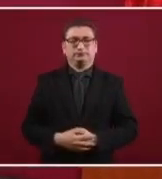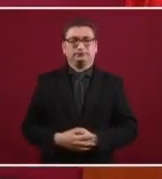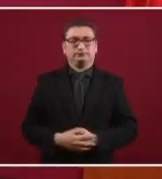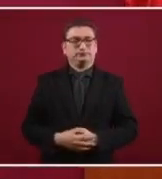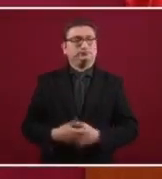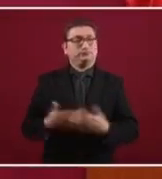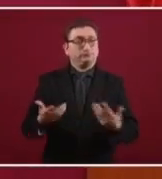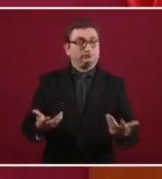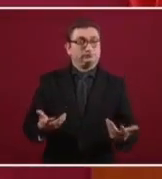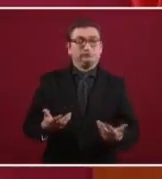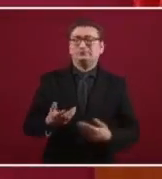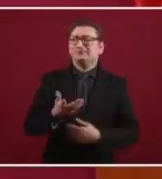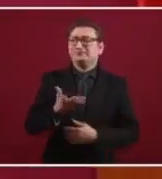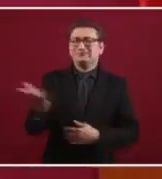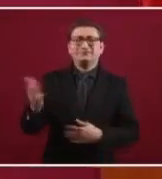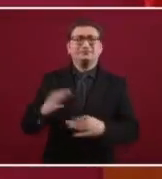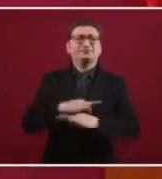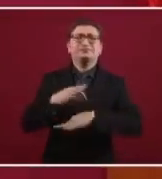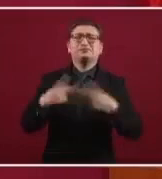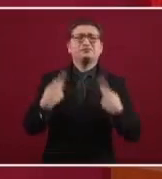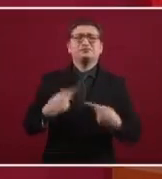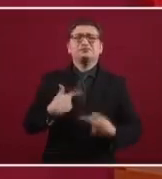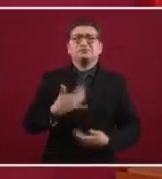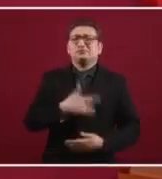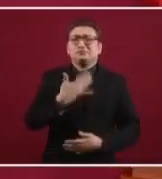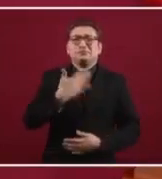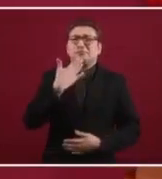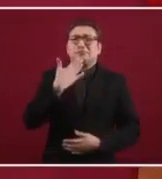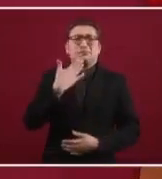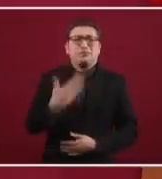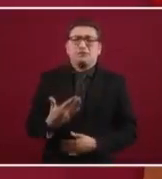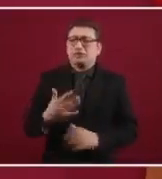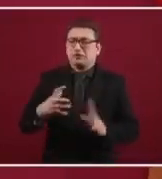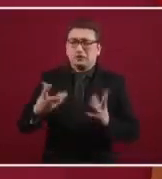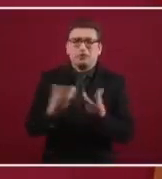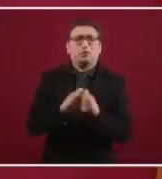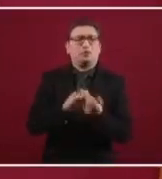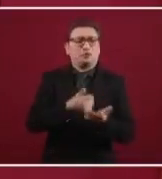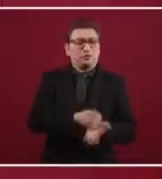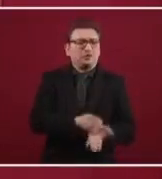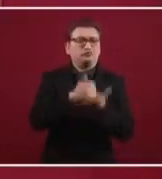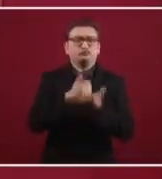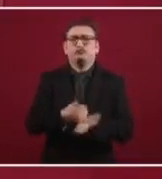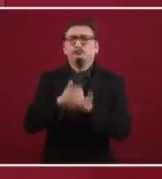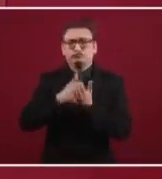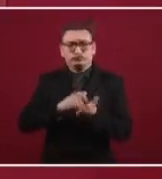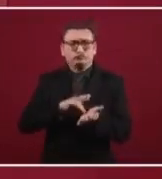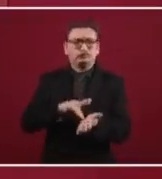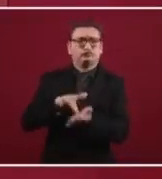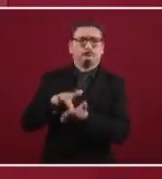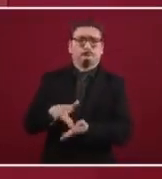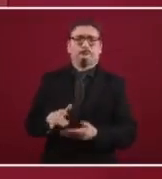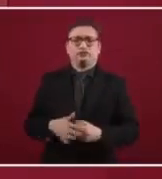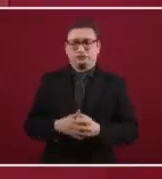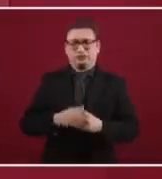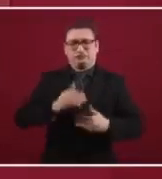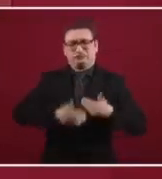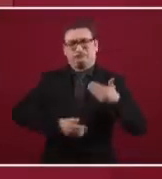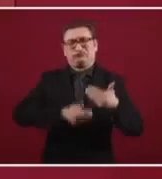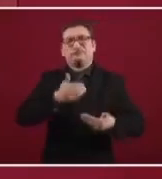La gente está muy bien cooperando, ayudando, y va el